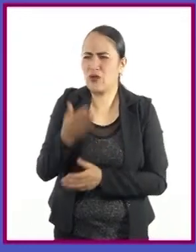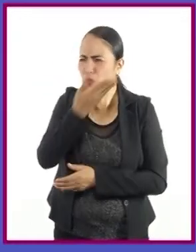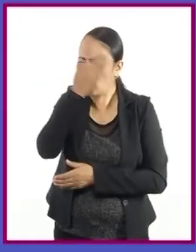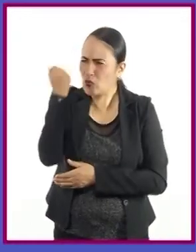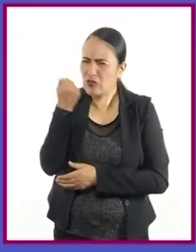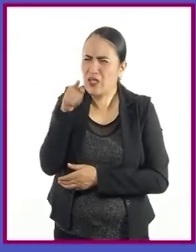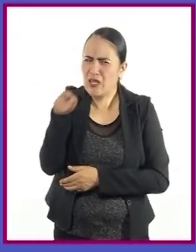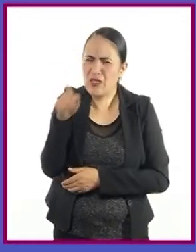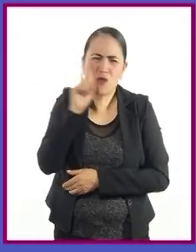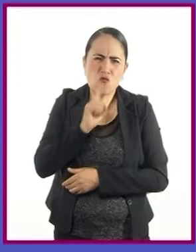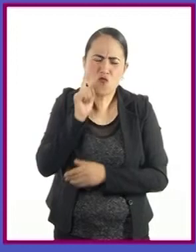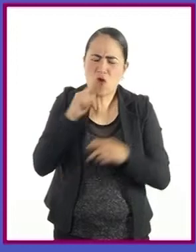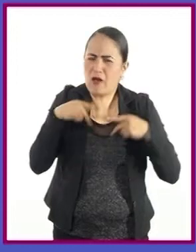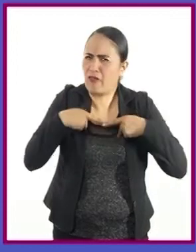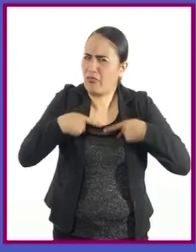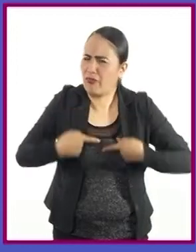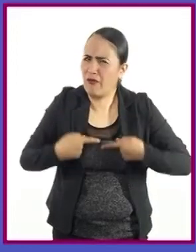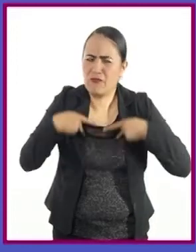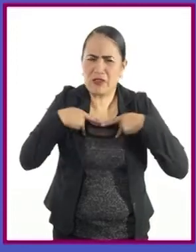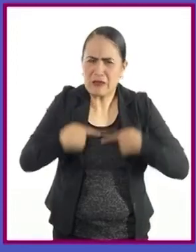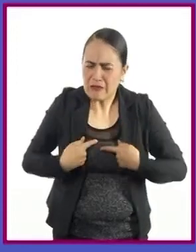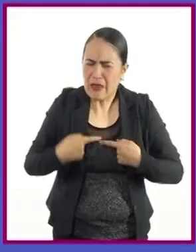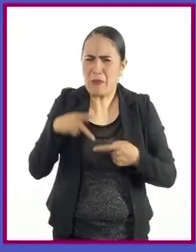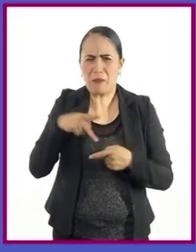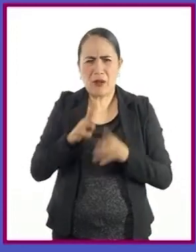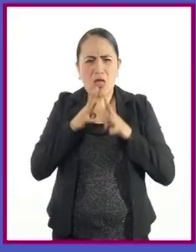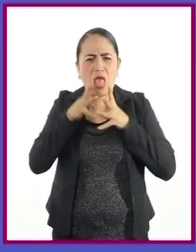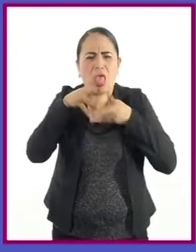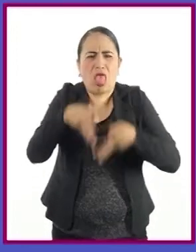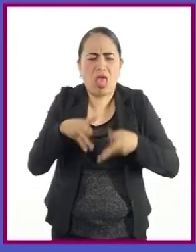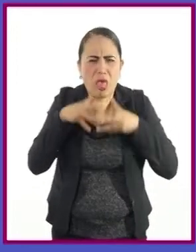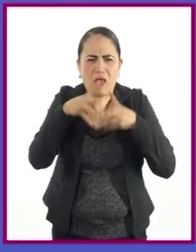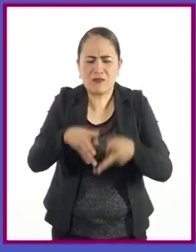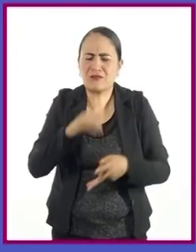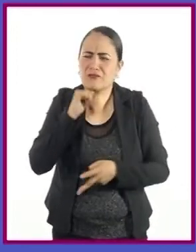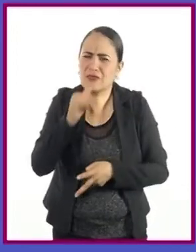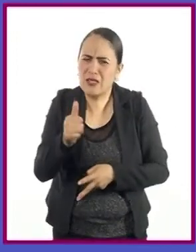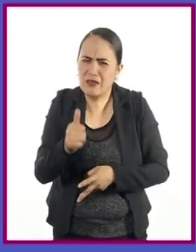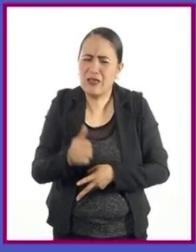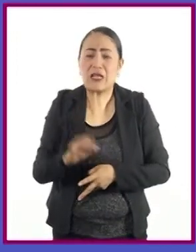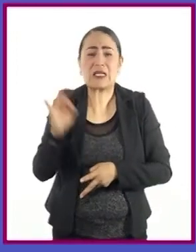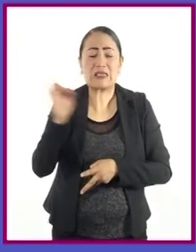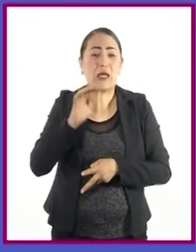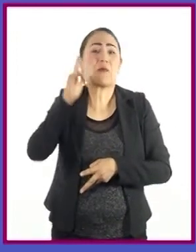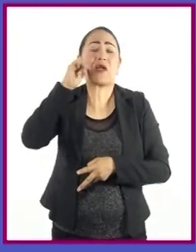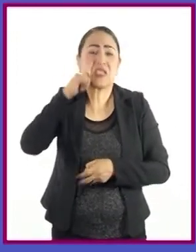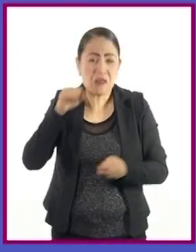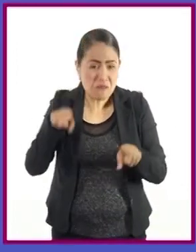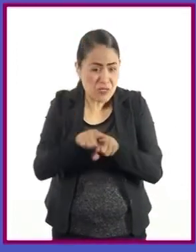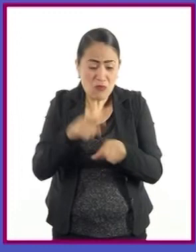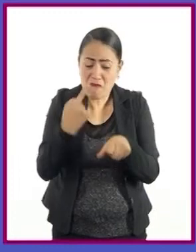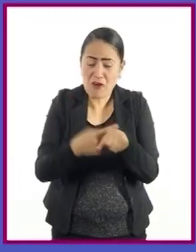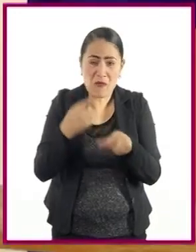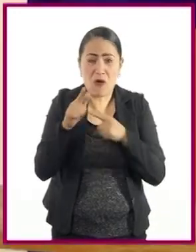debilidad que no me explico y sin vómitos, nada. Si mañana se despierta como hoy, llámeme enseguida.